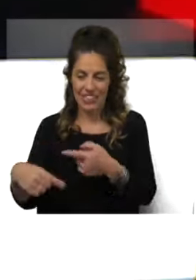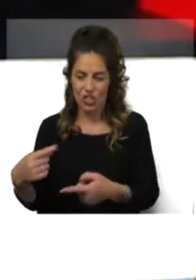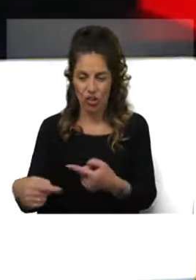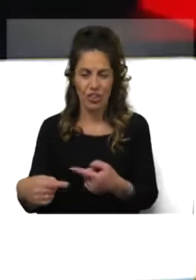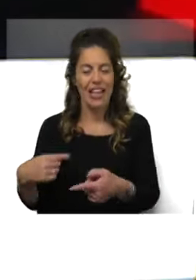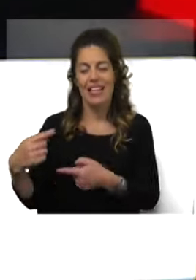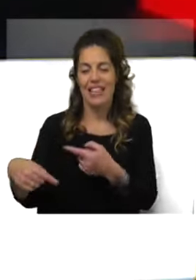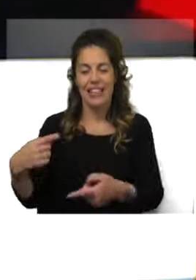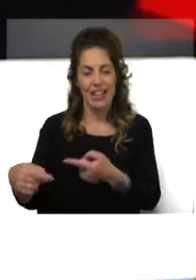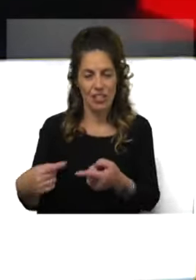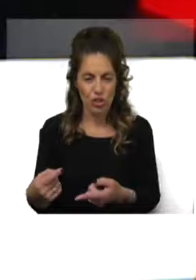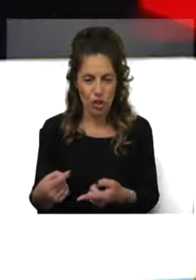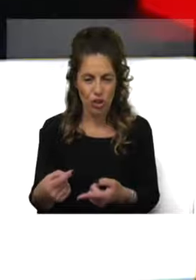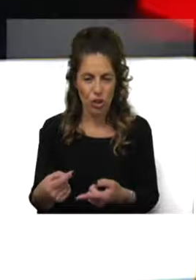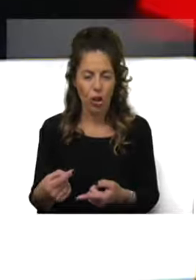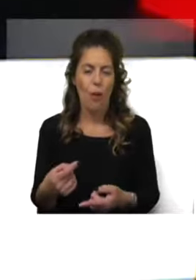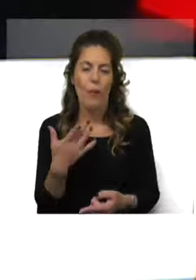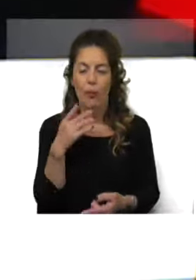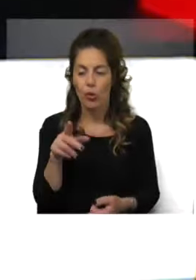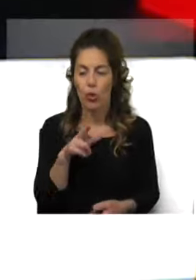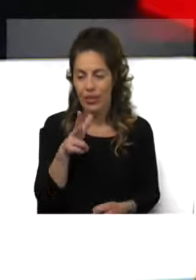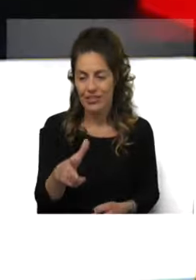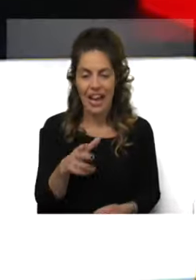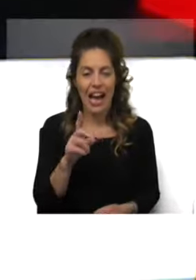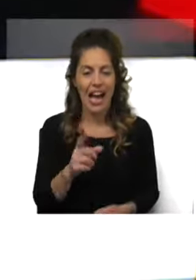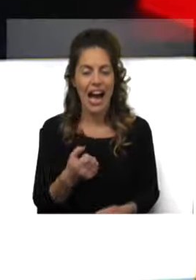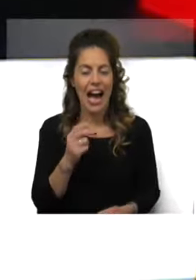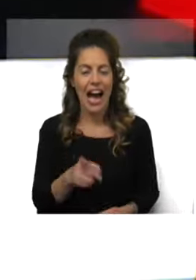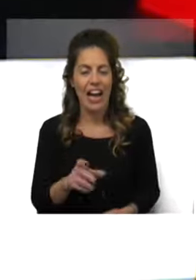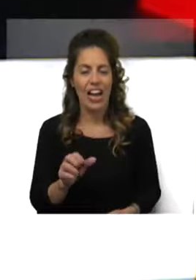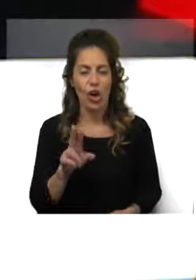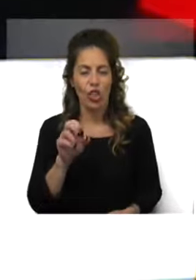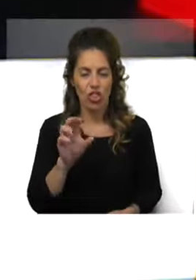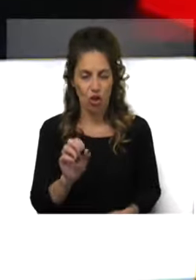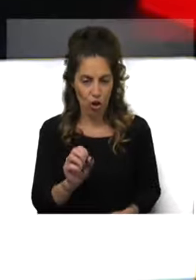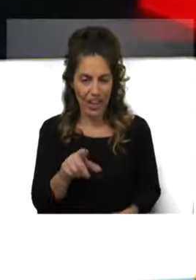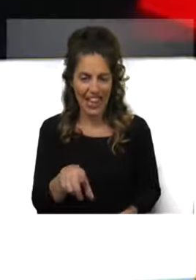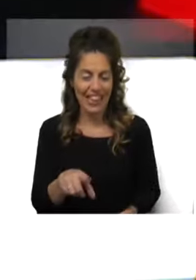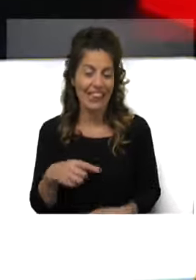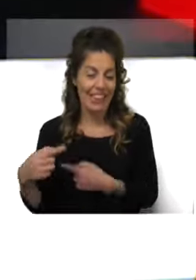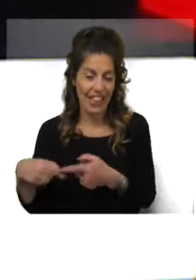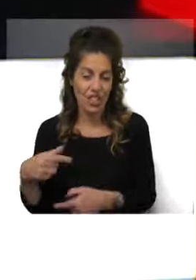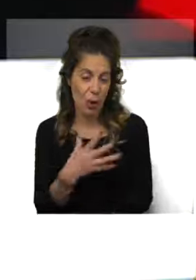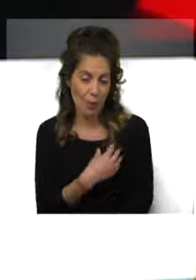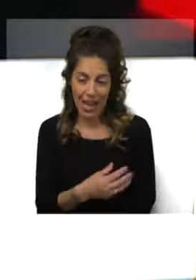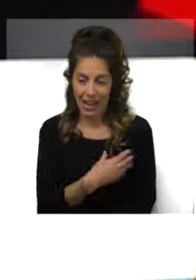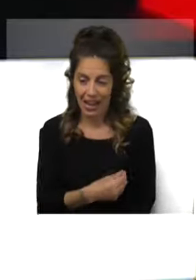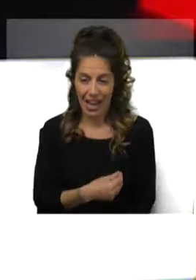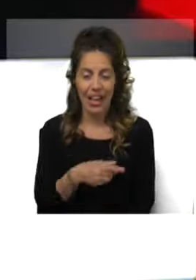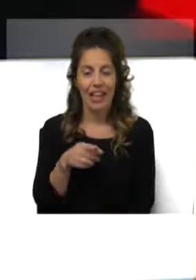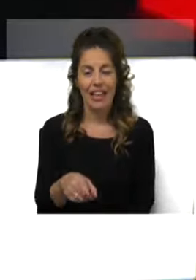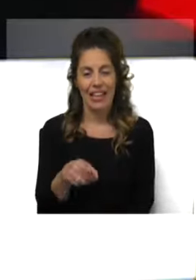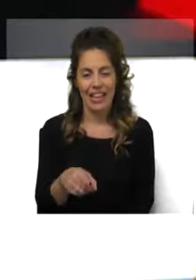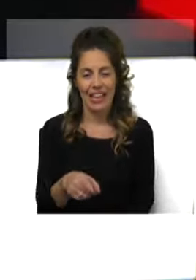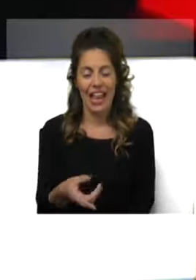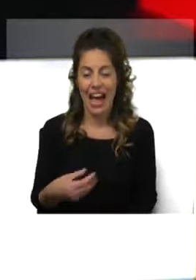tradición este Por ejemplo tú mencionabas a guer rondo bueno vía tradición blanca no el general gu rondo termina siendo